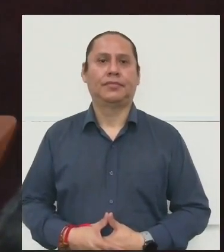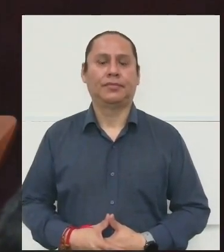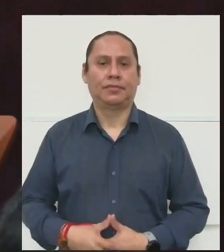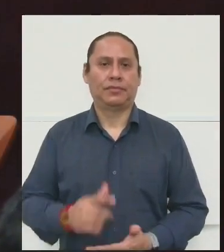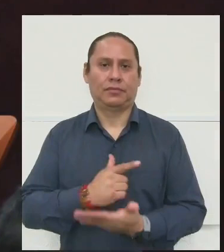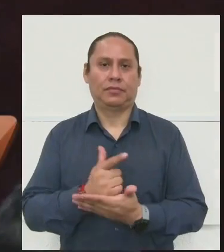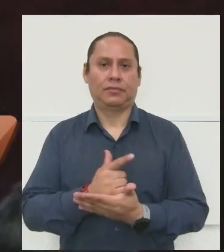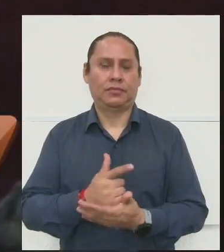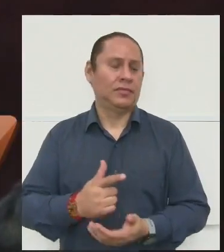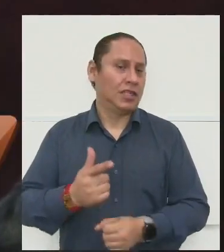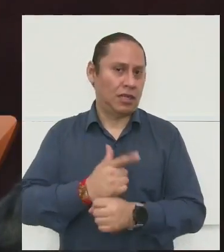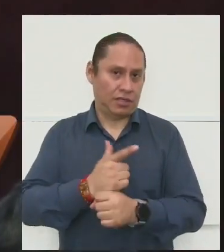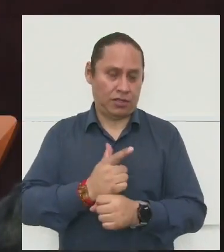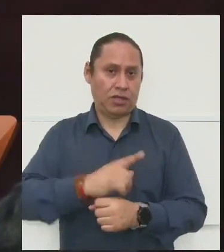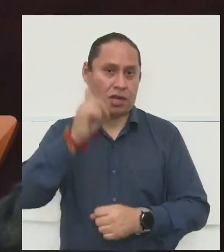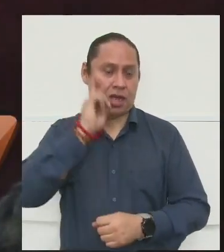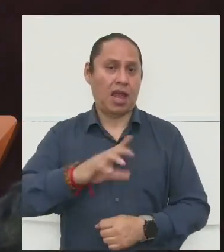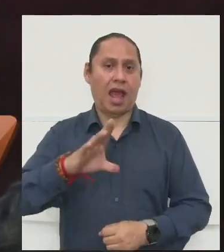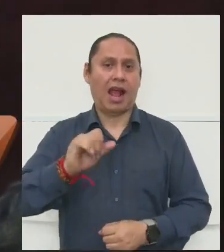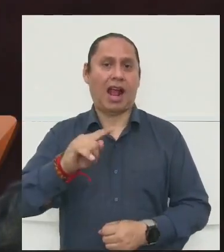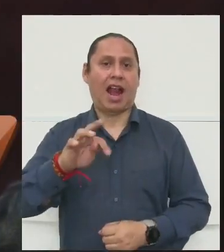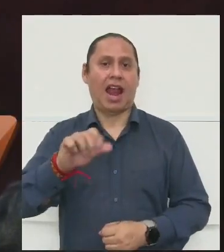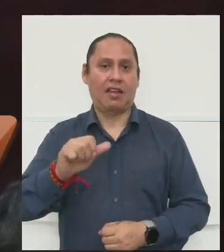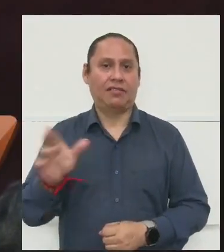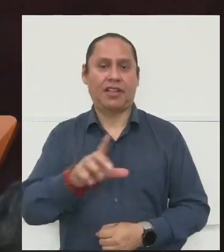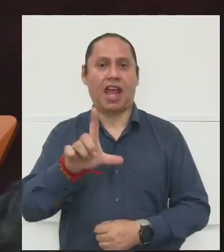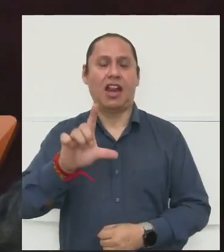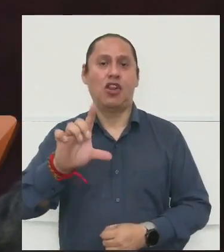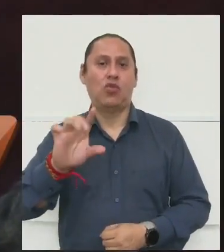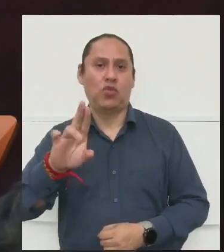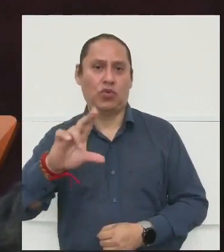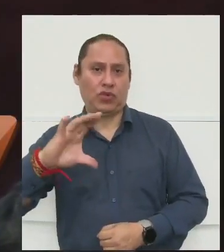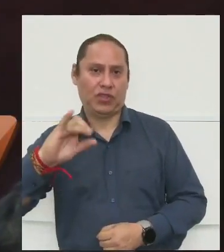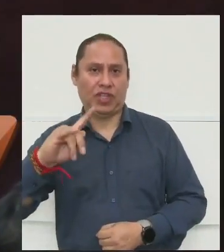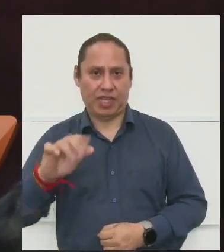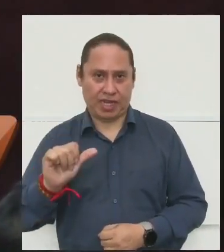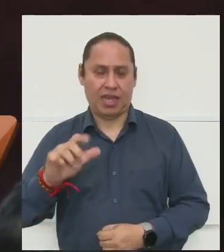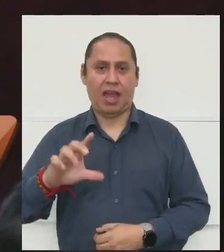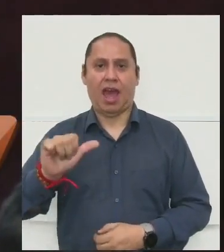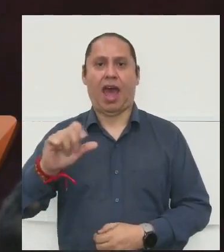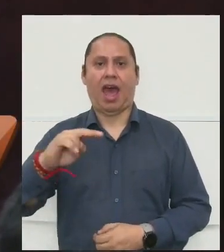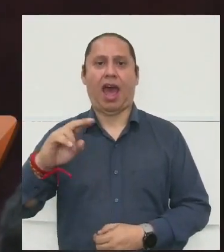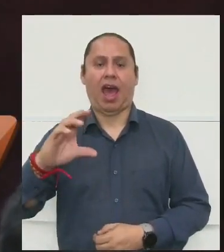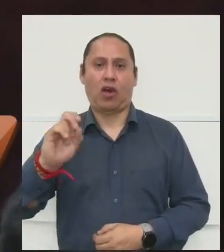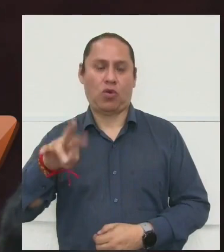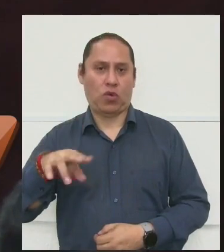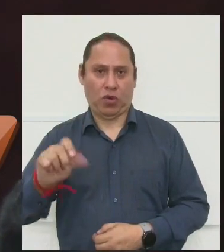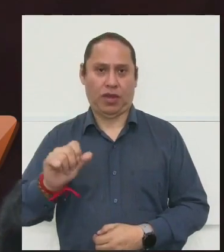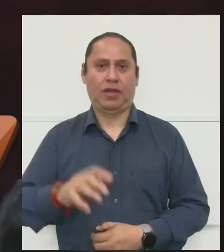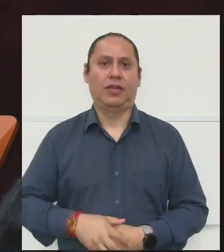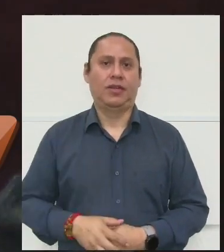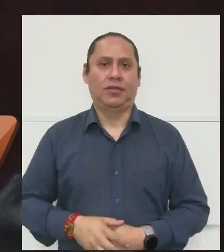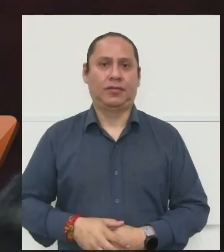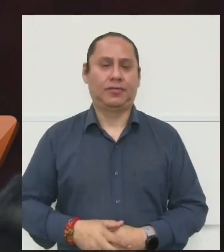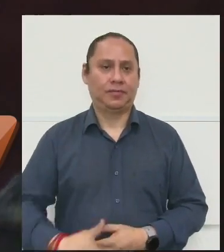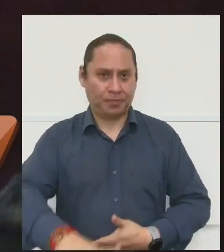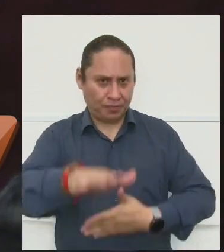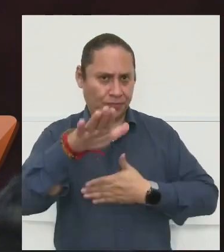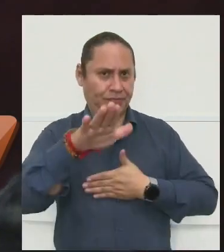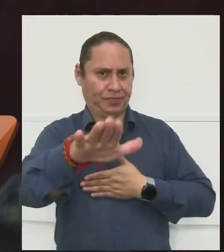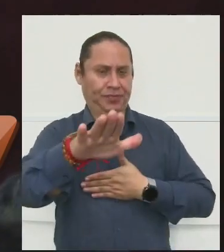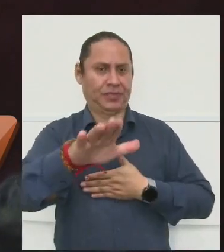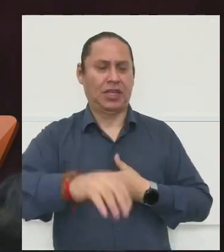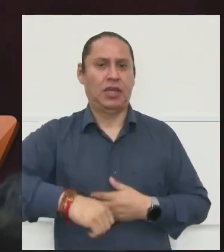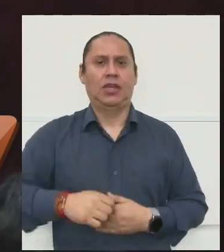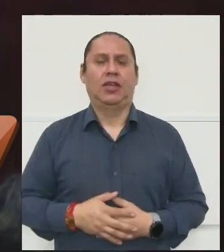licenciada Claudia Lucía Domínguez Acuña protesta guardar y hacer guardar la constitución